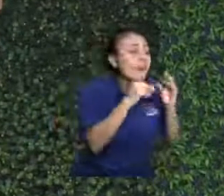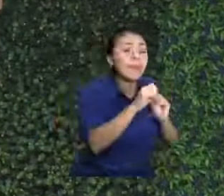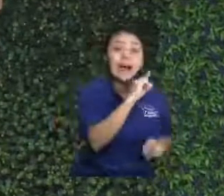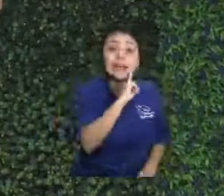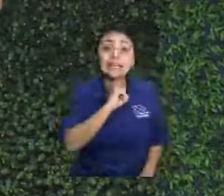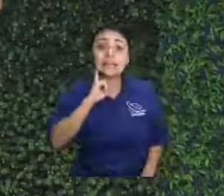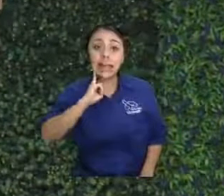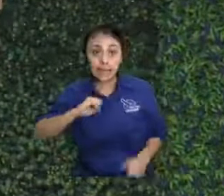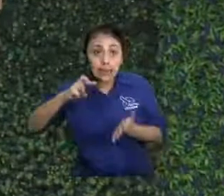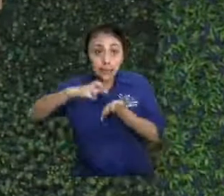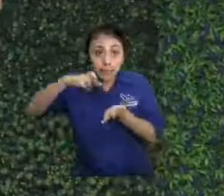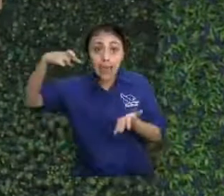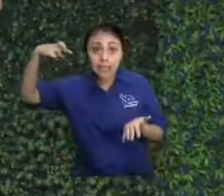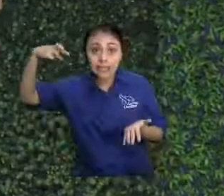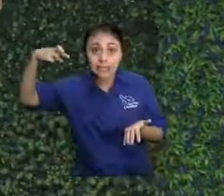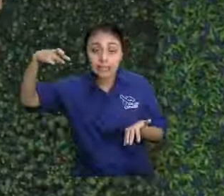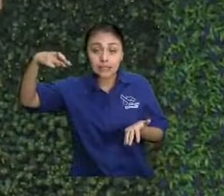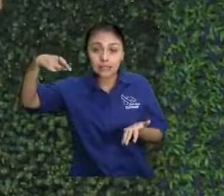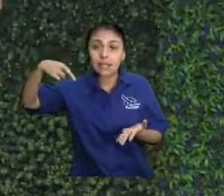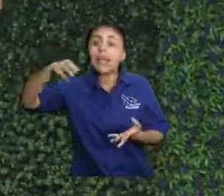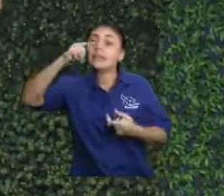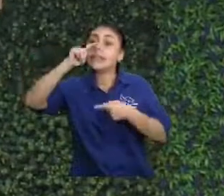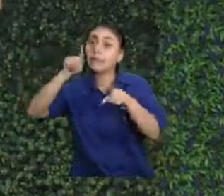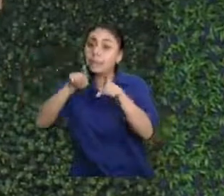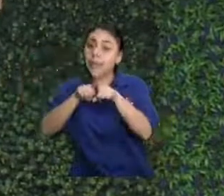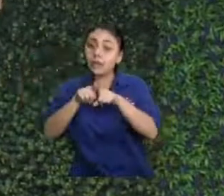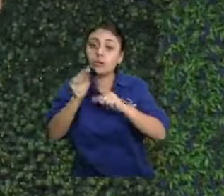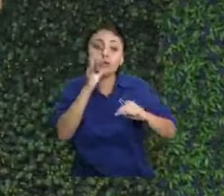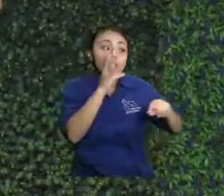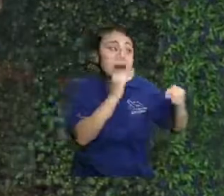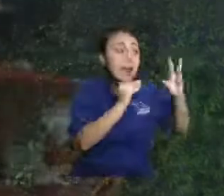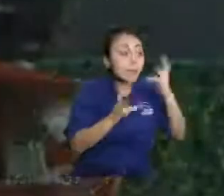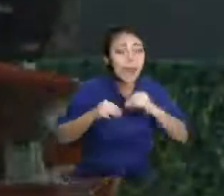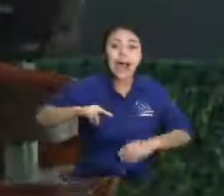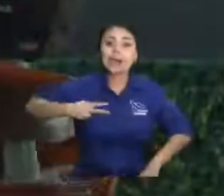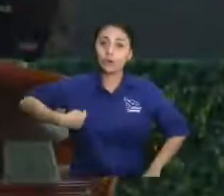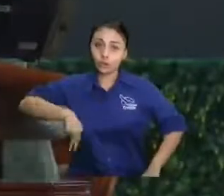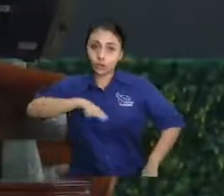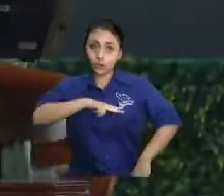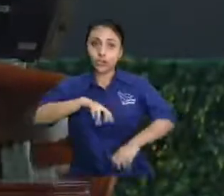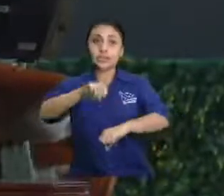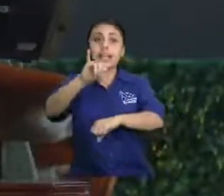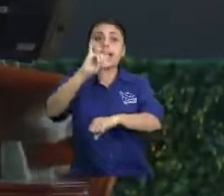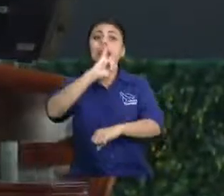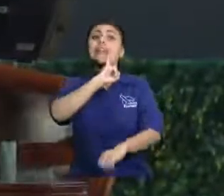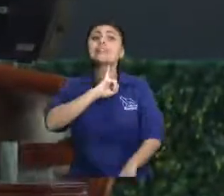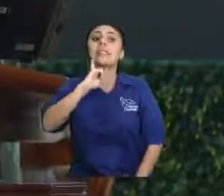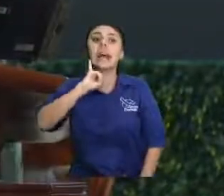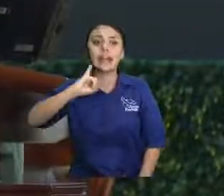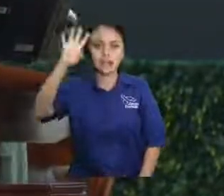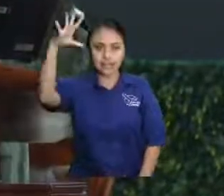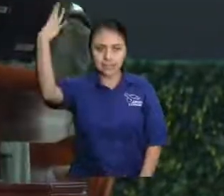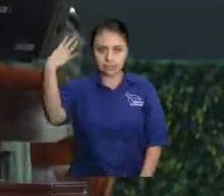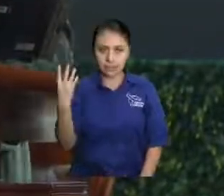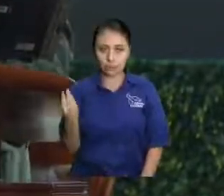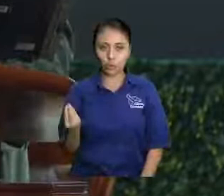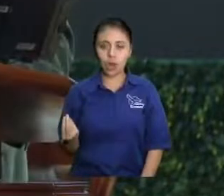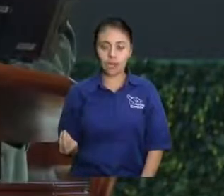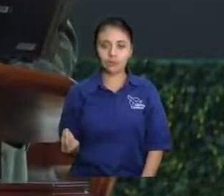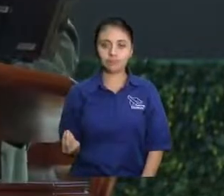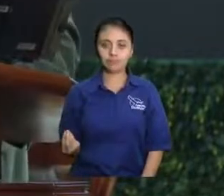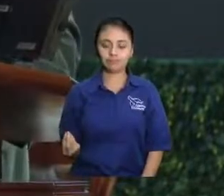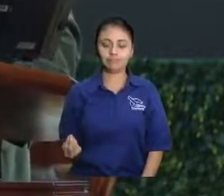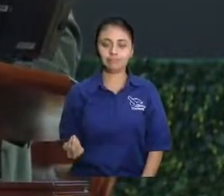hablando a nosotros. Lo que le dice a Pedro, se lo dice prácticamente a Juan. Usted es Juan y ellos son Pedro.